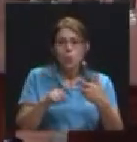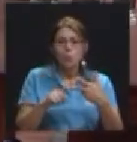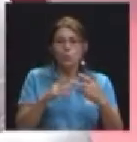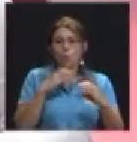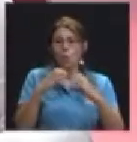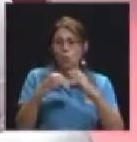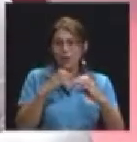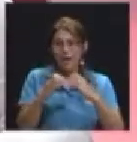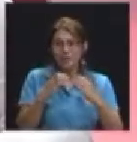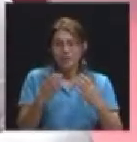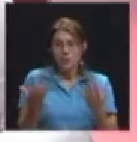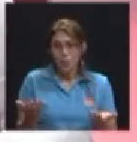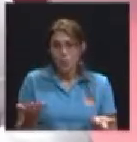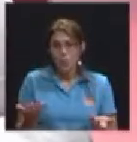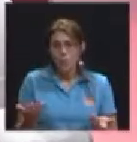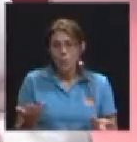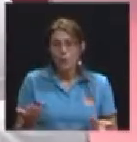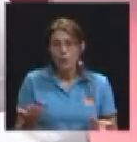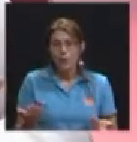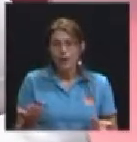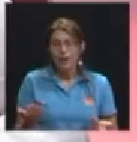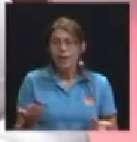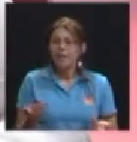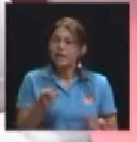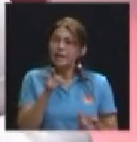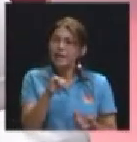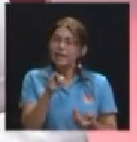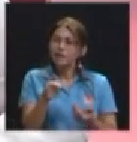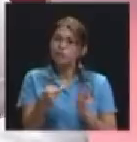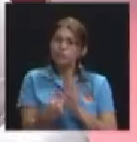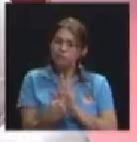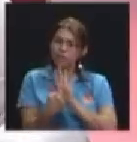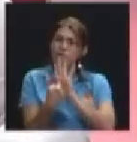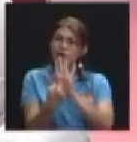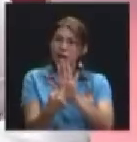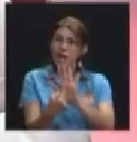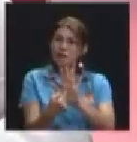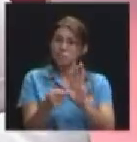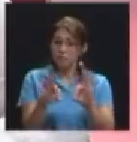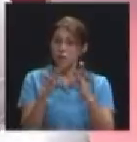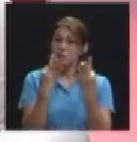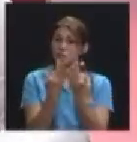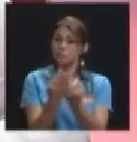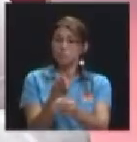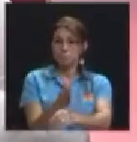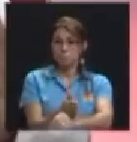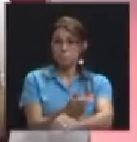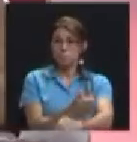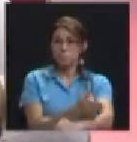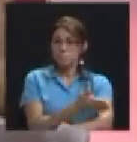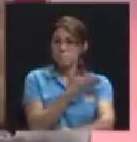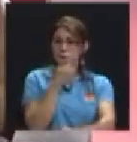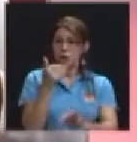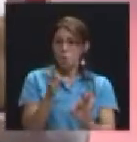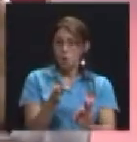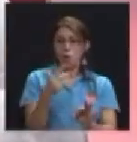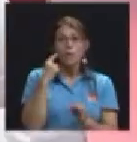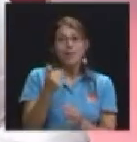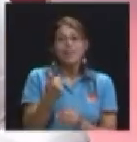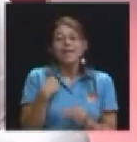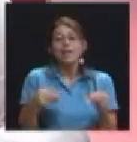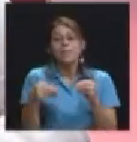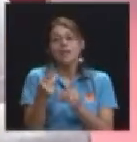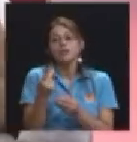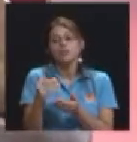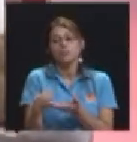comunicación, ¿verdad? Que reflejan, digamos, también una mejora debido a que tienen un poco más de ingreso para